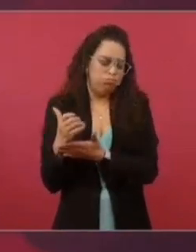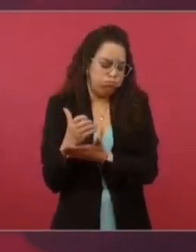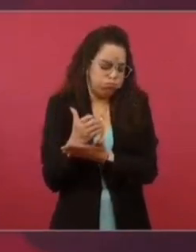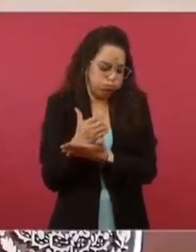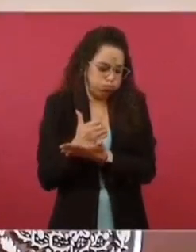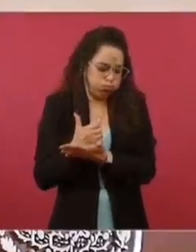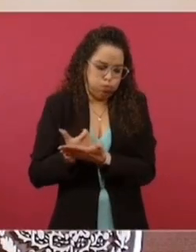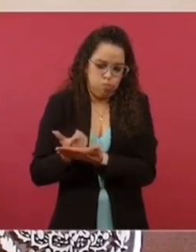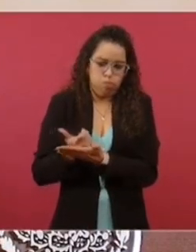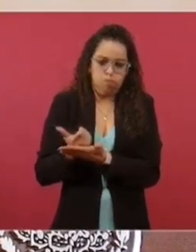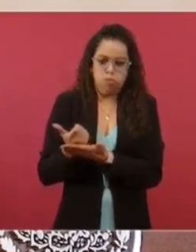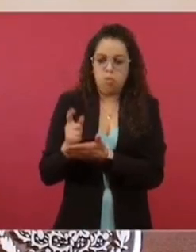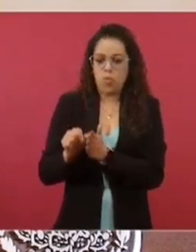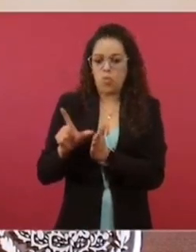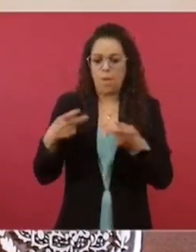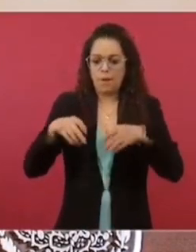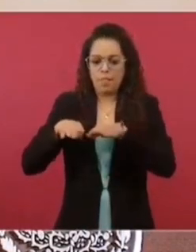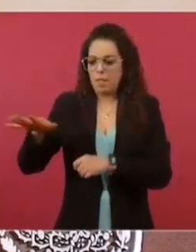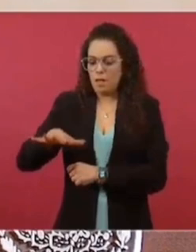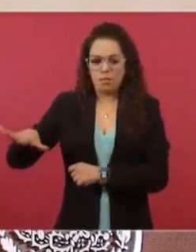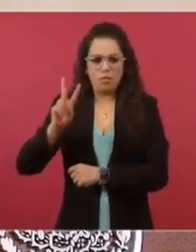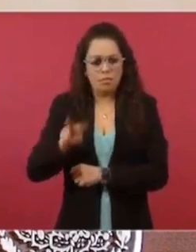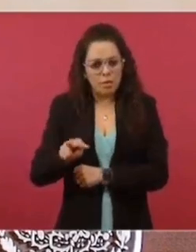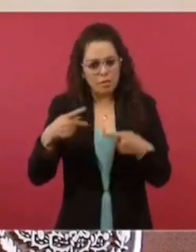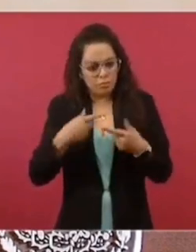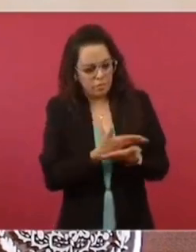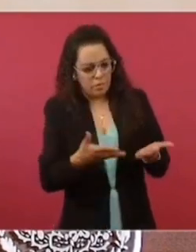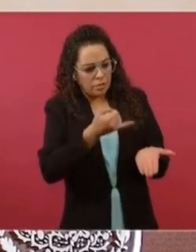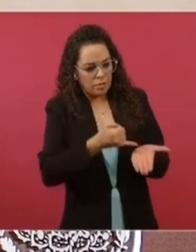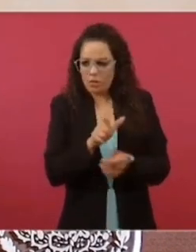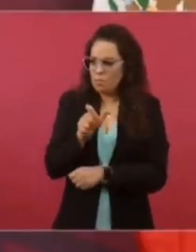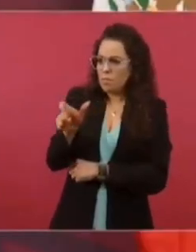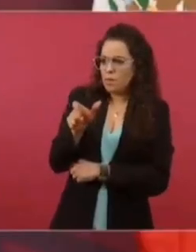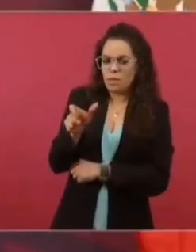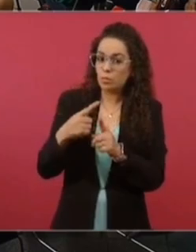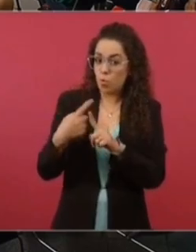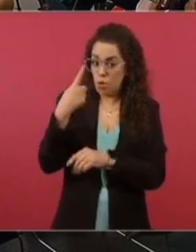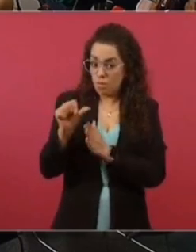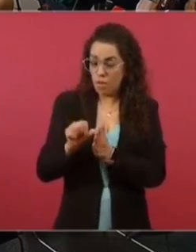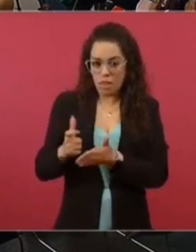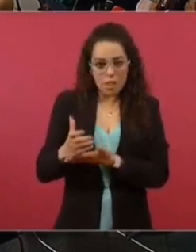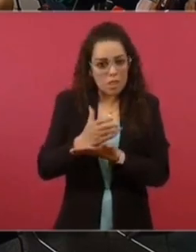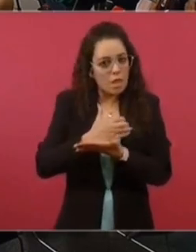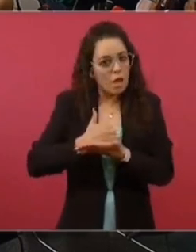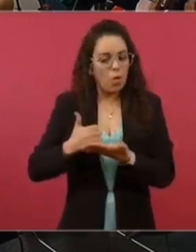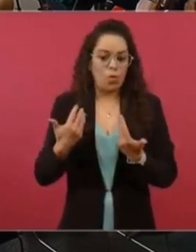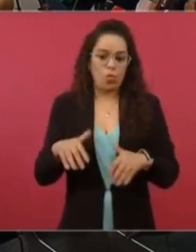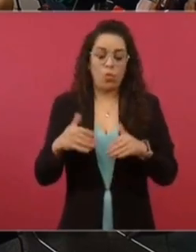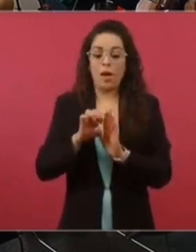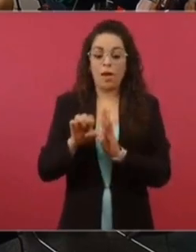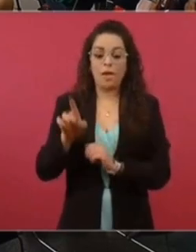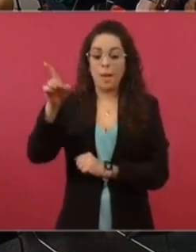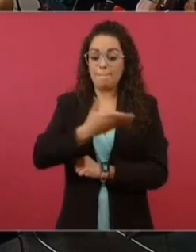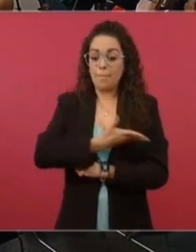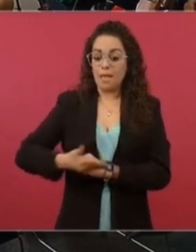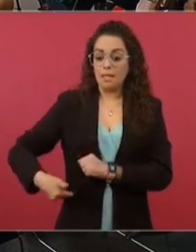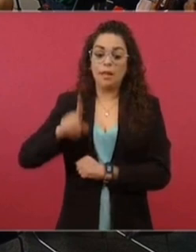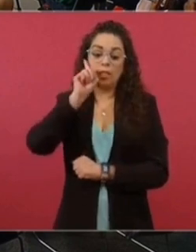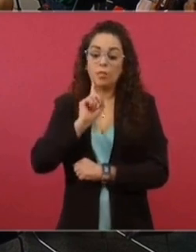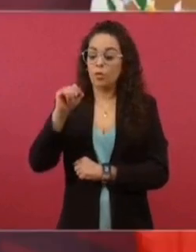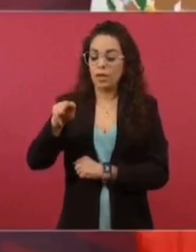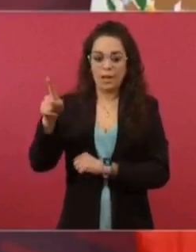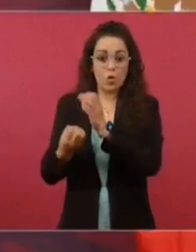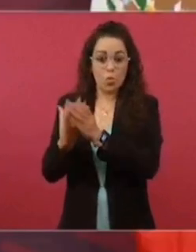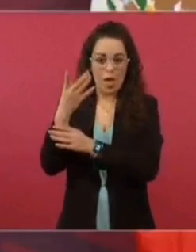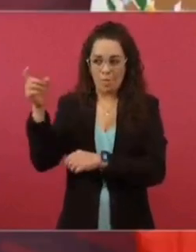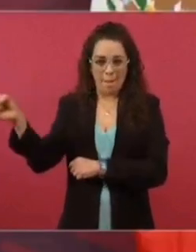elevadísimos, que le cuesta muchísimo al pueblo mantener estos aparatos burocráticos. Me gustó mucho, por ejemplo, la decisión de la presidenta del INE, la presidenta